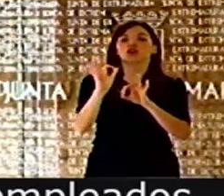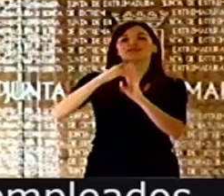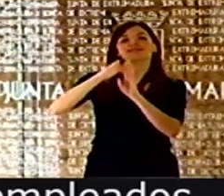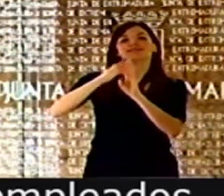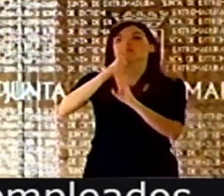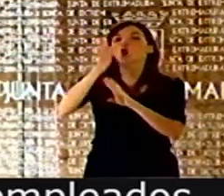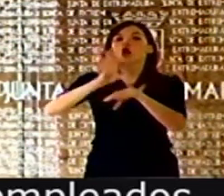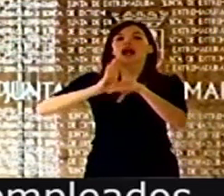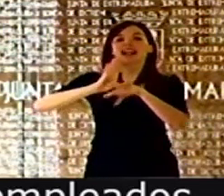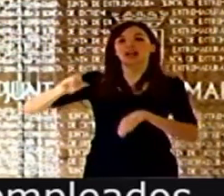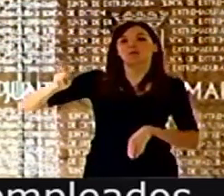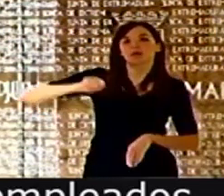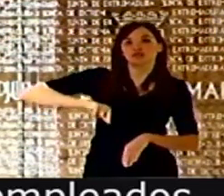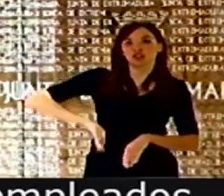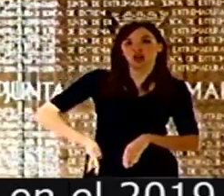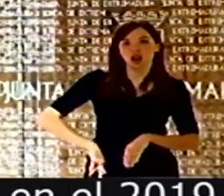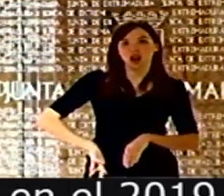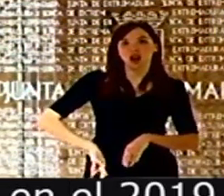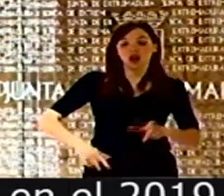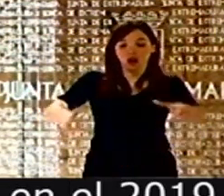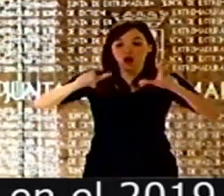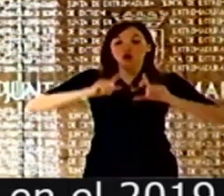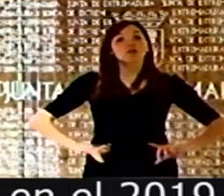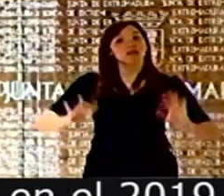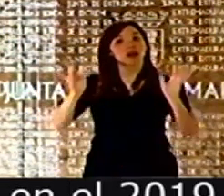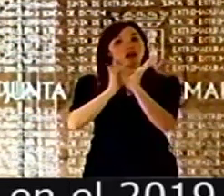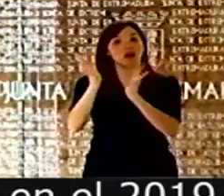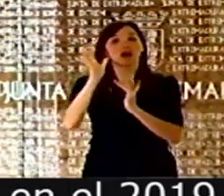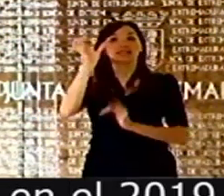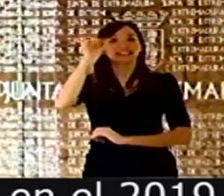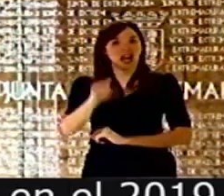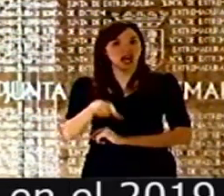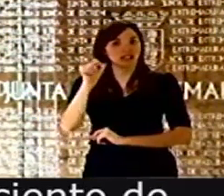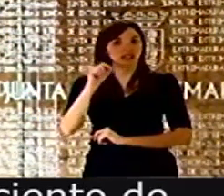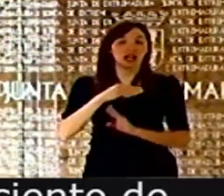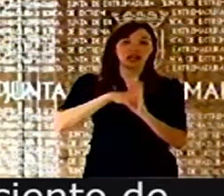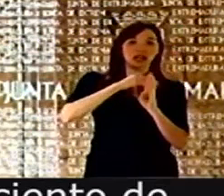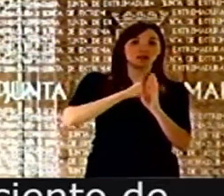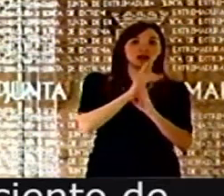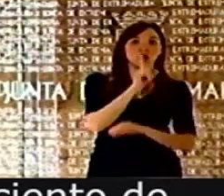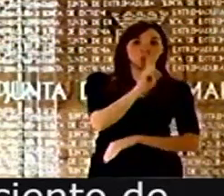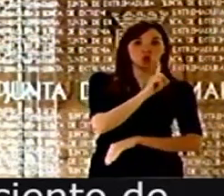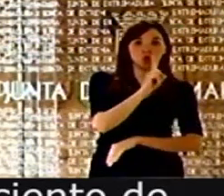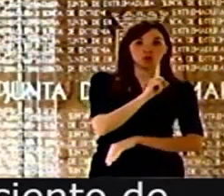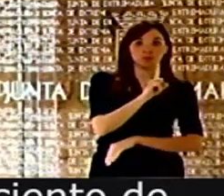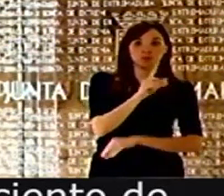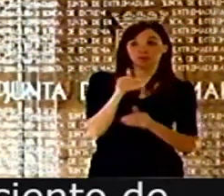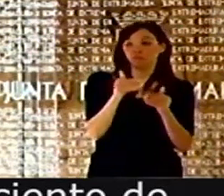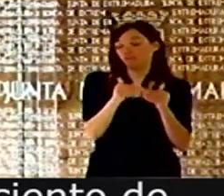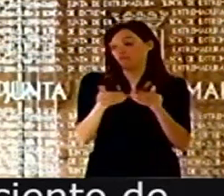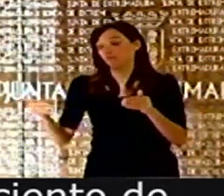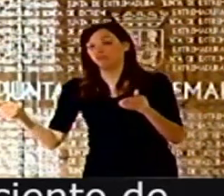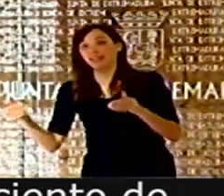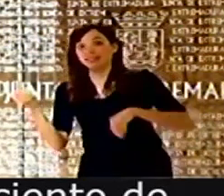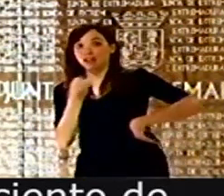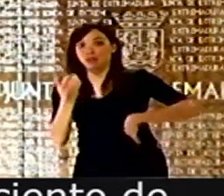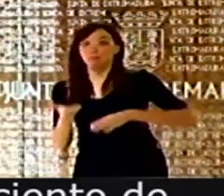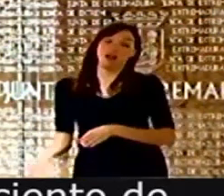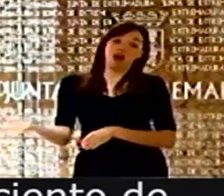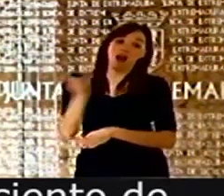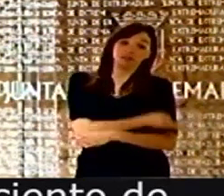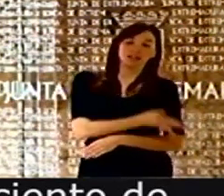profesional. En la nómina de abril, como viene siendo habitual, se abonará el nivel 1 de carrera y antes de final de año se abonará ese